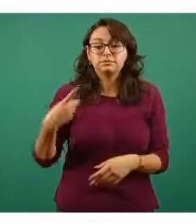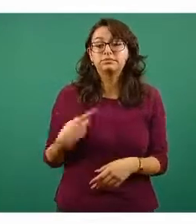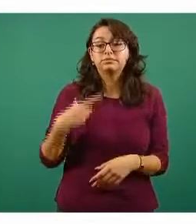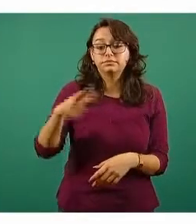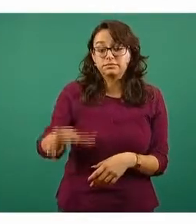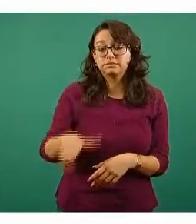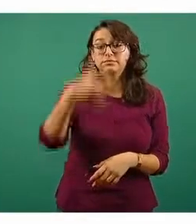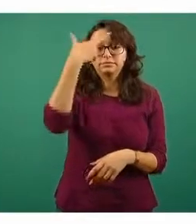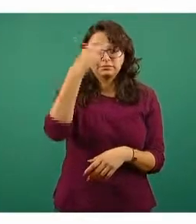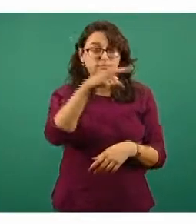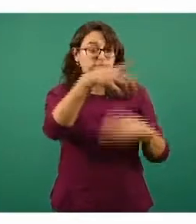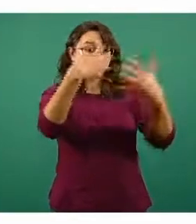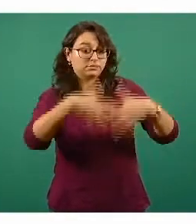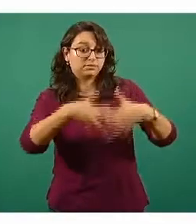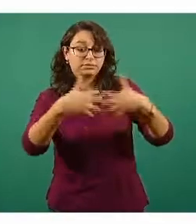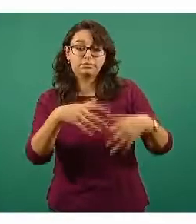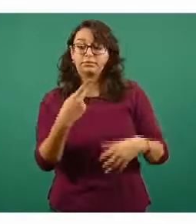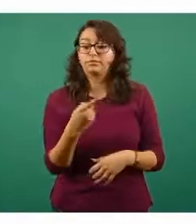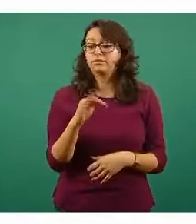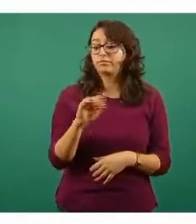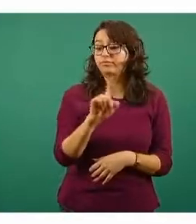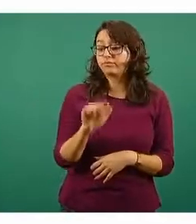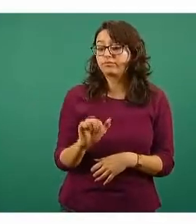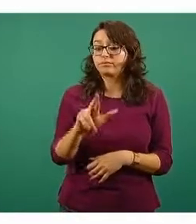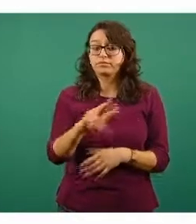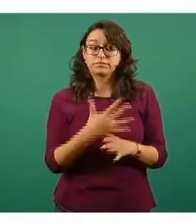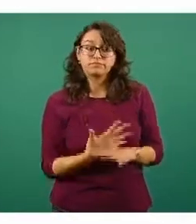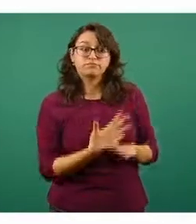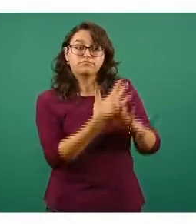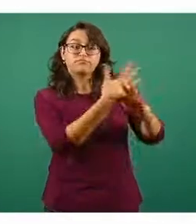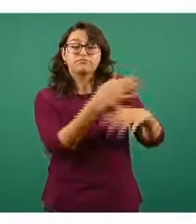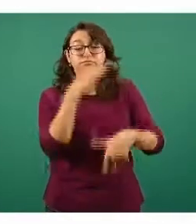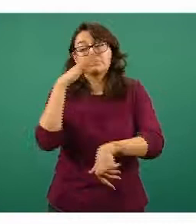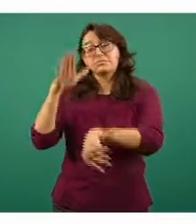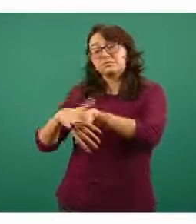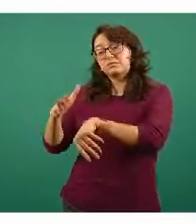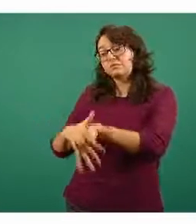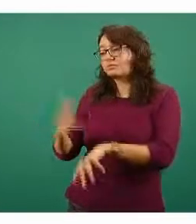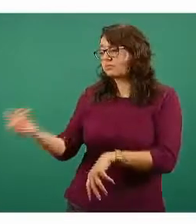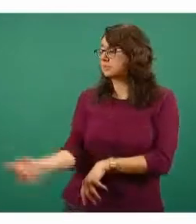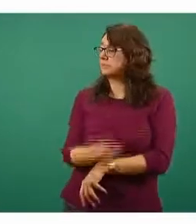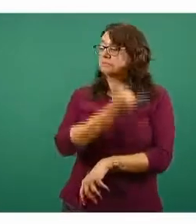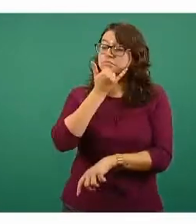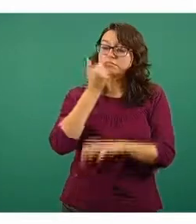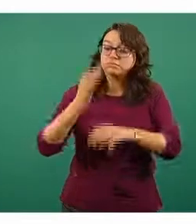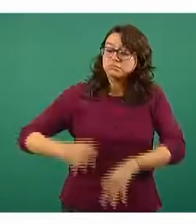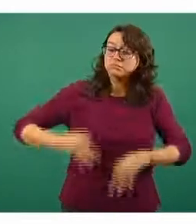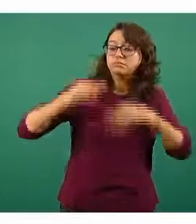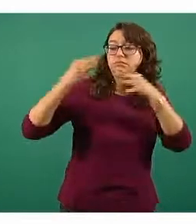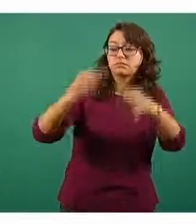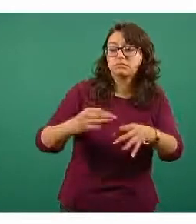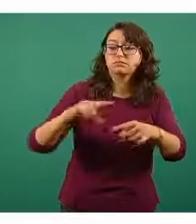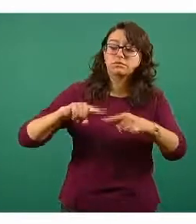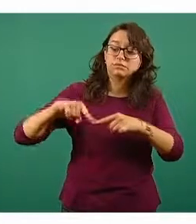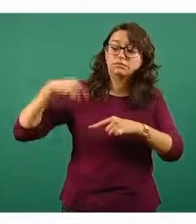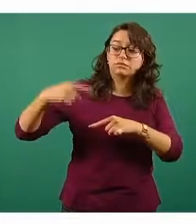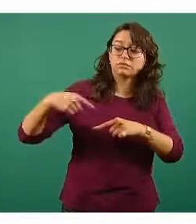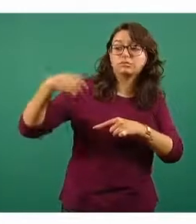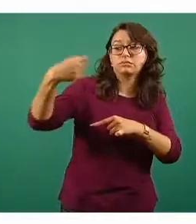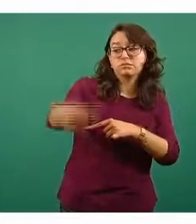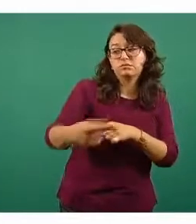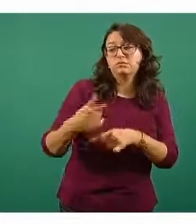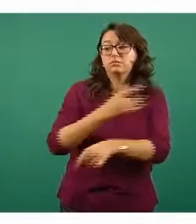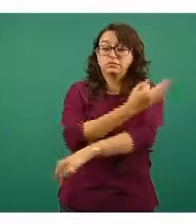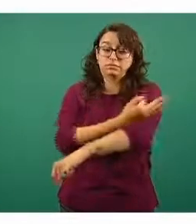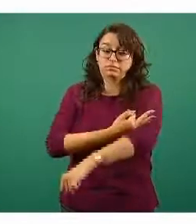compañía Pfizer nos anunció un retraso en la entrega debido a 2 factores fundamentales. El